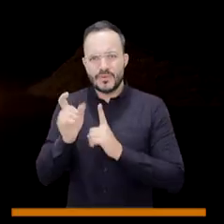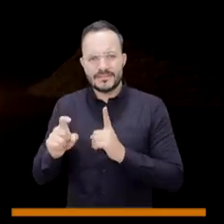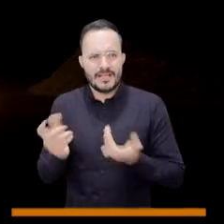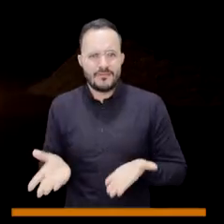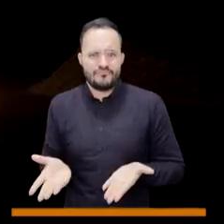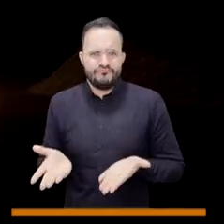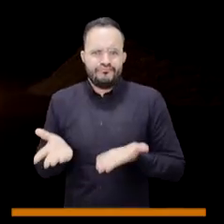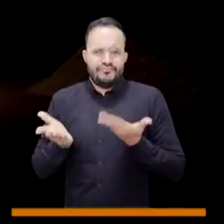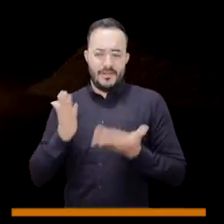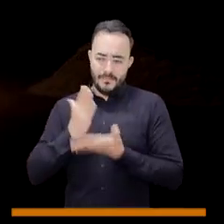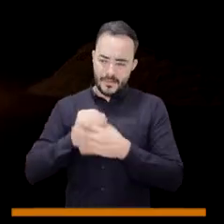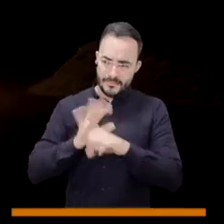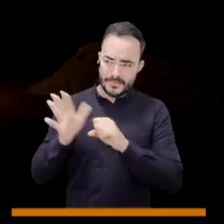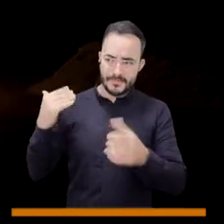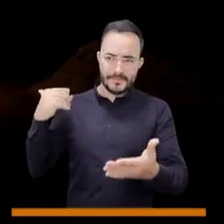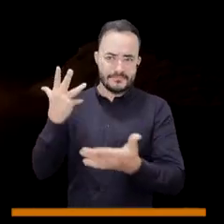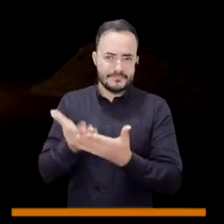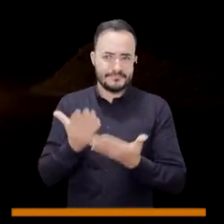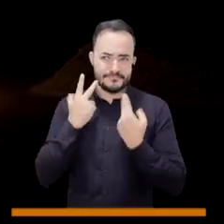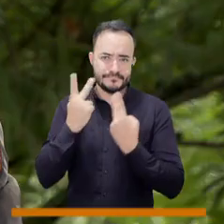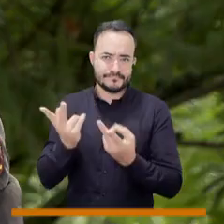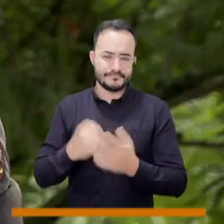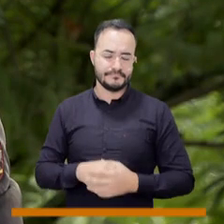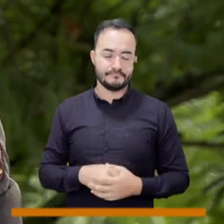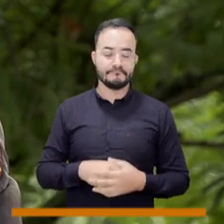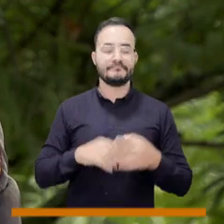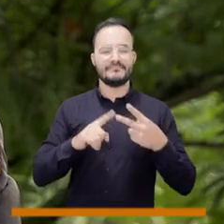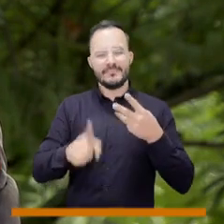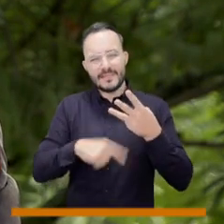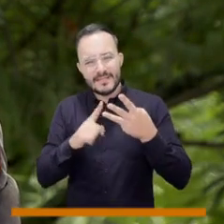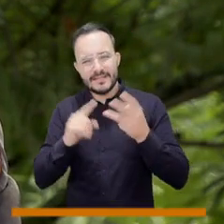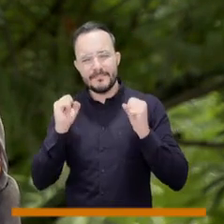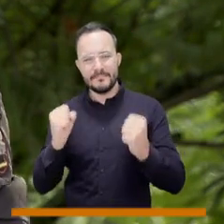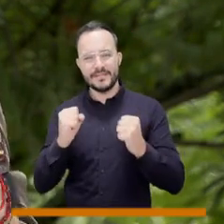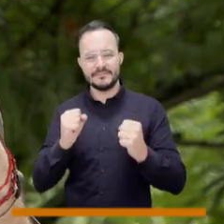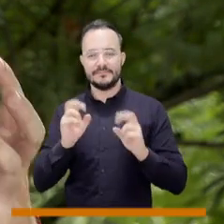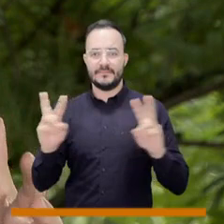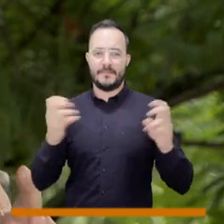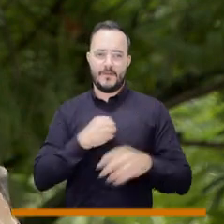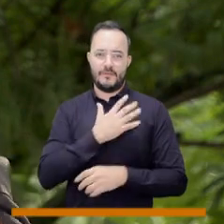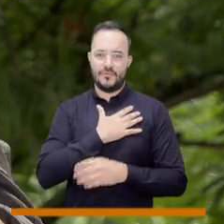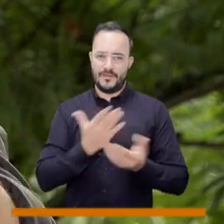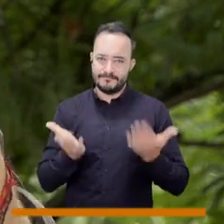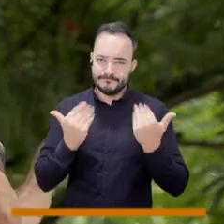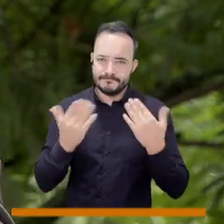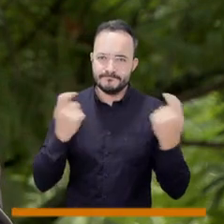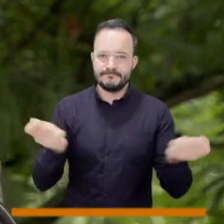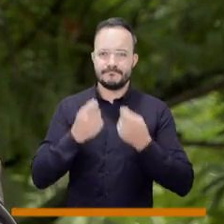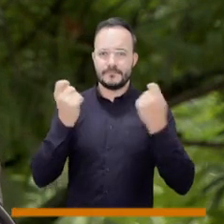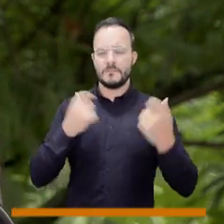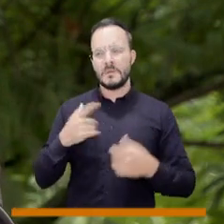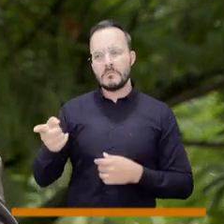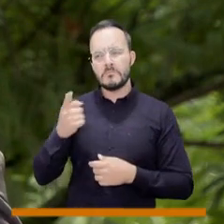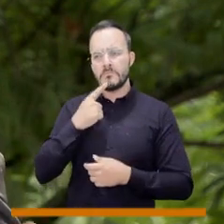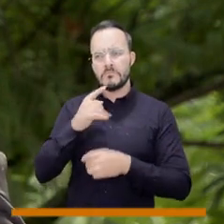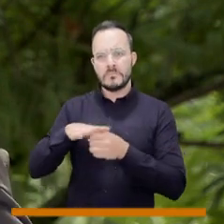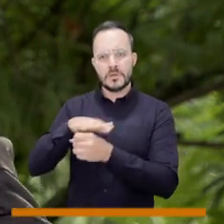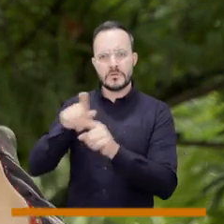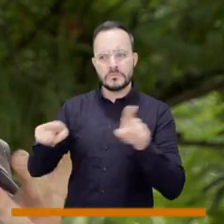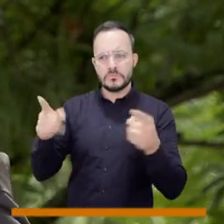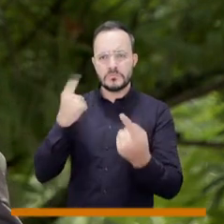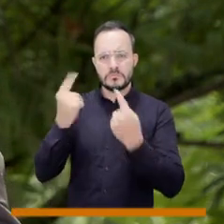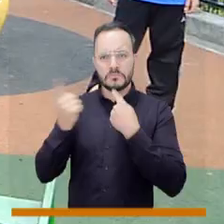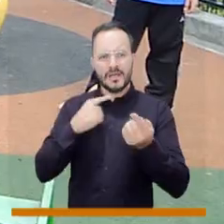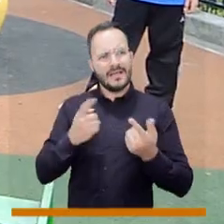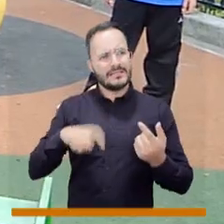cultural necesitando revitalizarse luego de la pandemia. Y también trabajaré en esencia por las oportunidades. A mí la gente en los barrios no me pide que el Estado